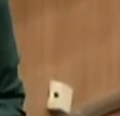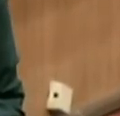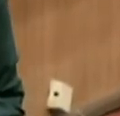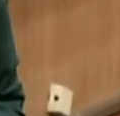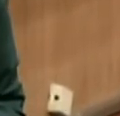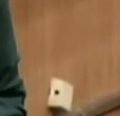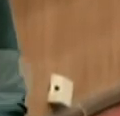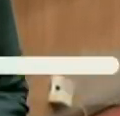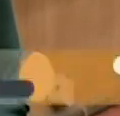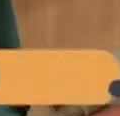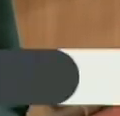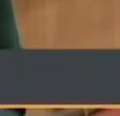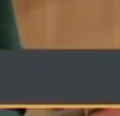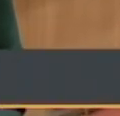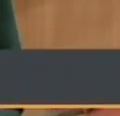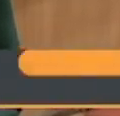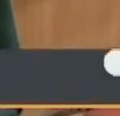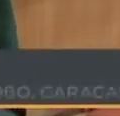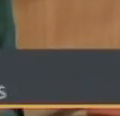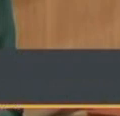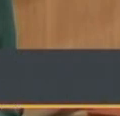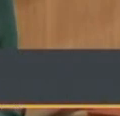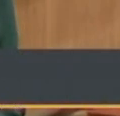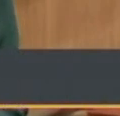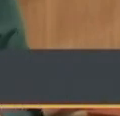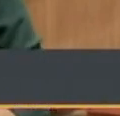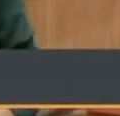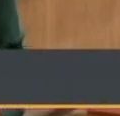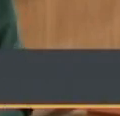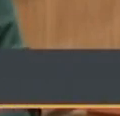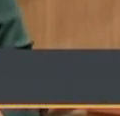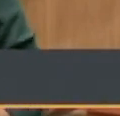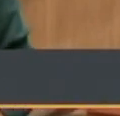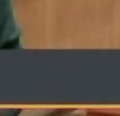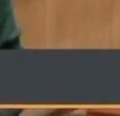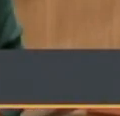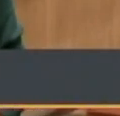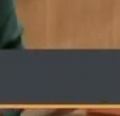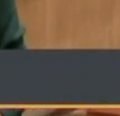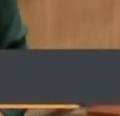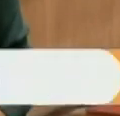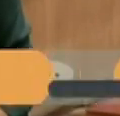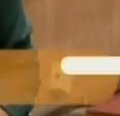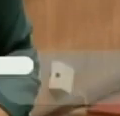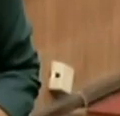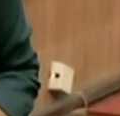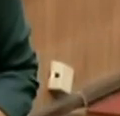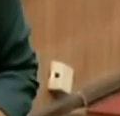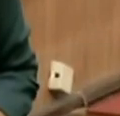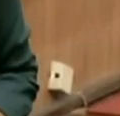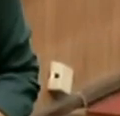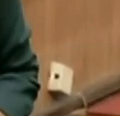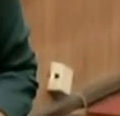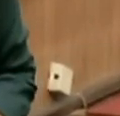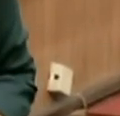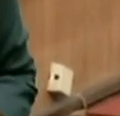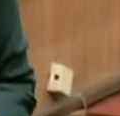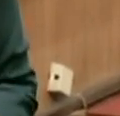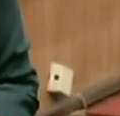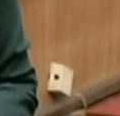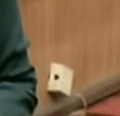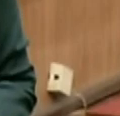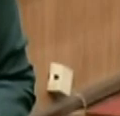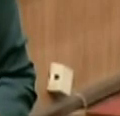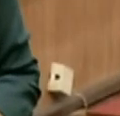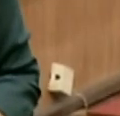lo hacemos desde la sede del ministerio público donde en este momento del doctor y fiscal general de la república bolivariana de venezuela tarek william